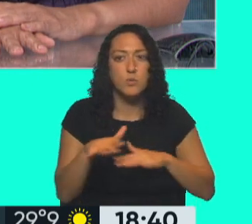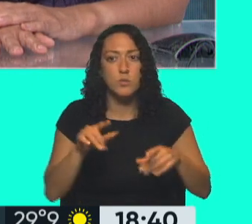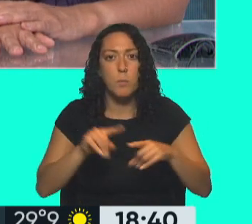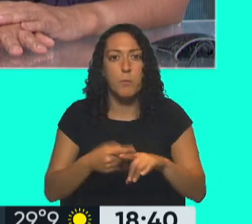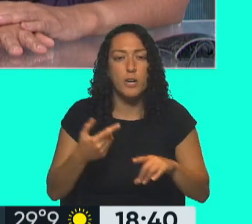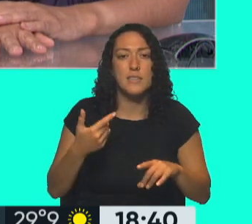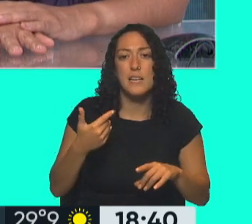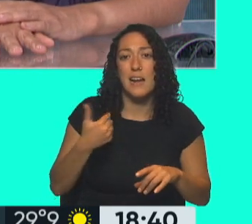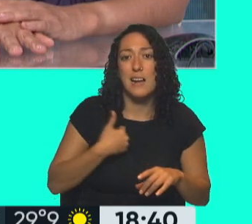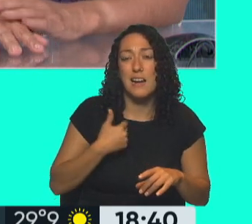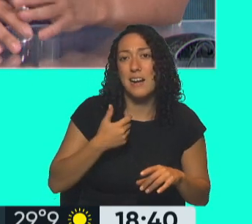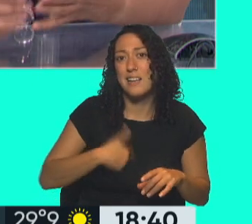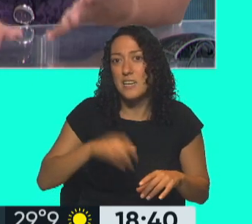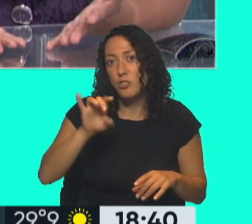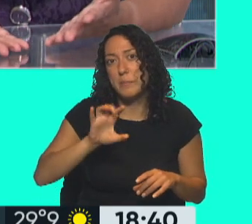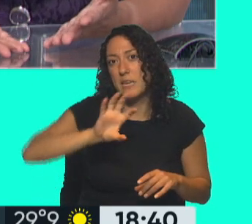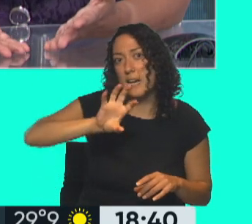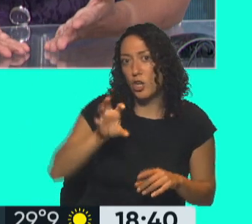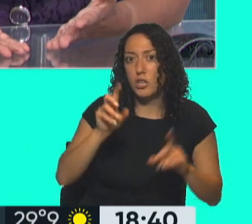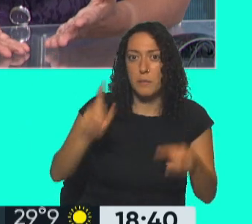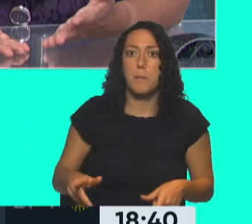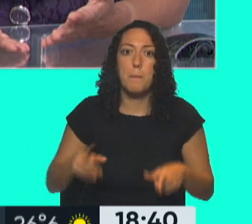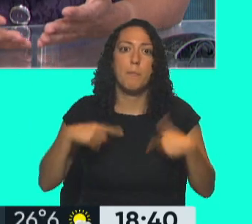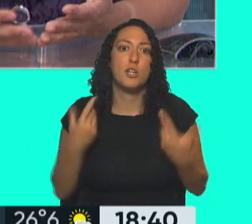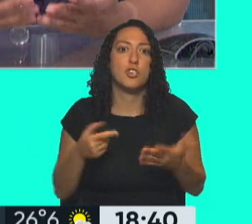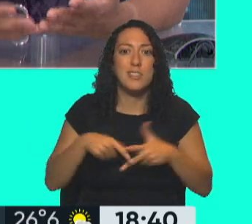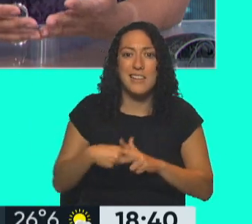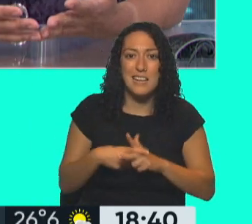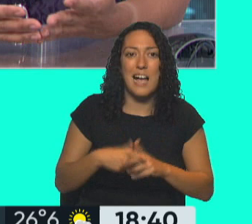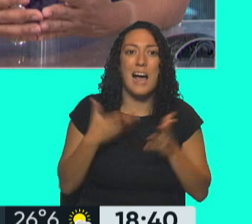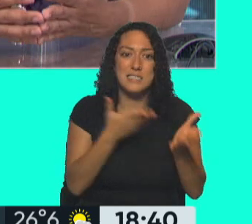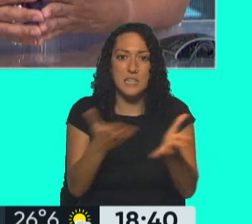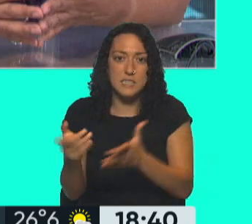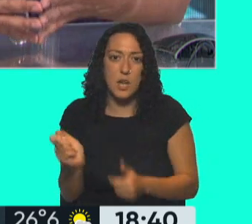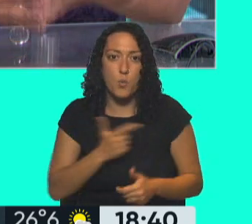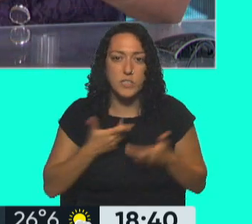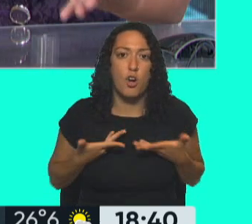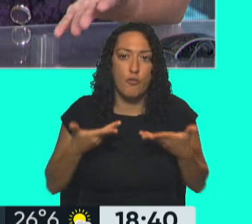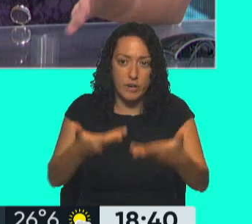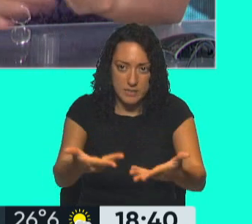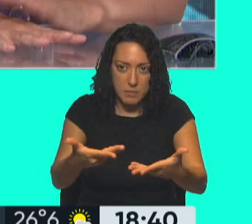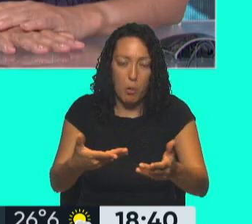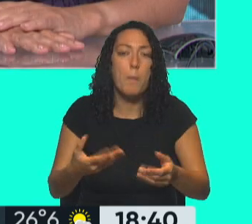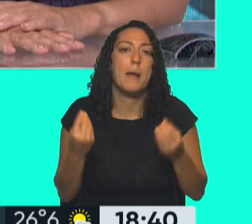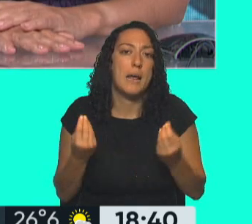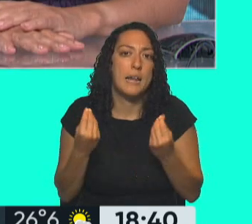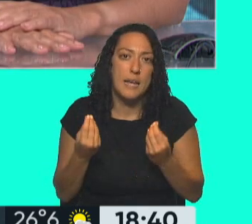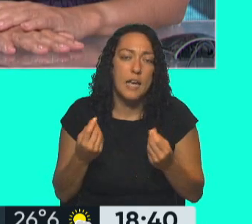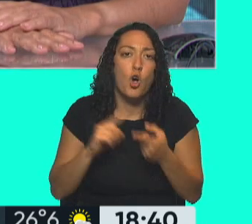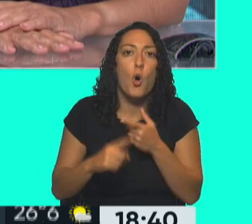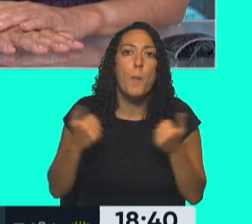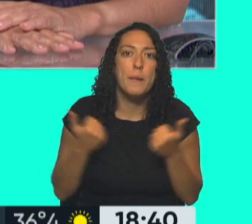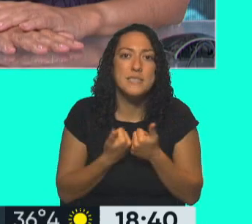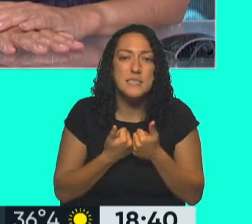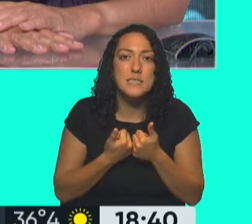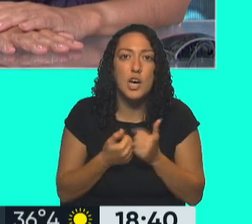en la región en ese sentido ofrecimos la asistencia técnica justamente para una mejor implementación de la convención